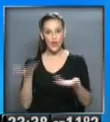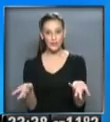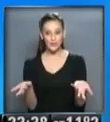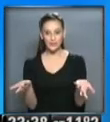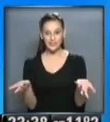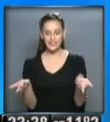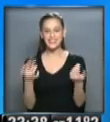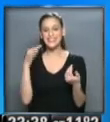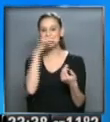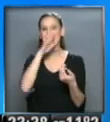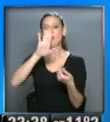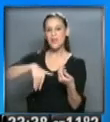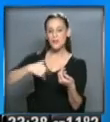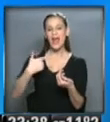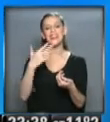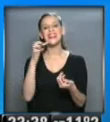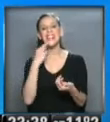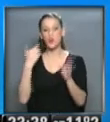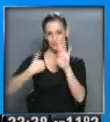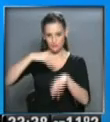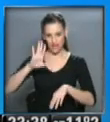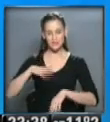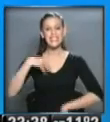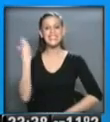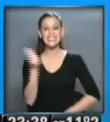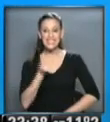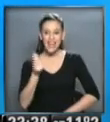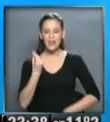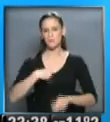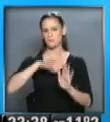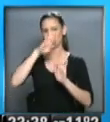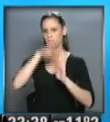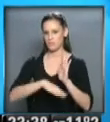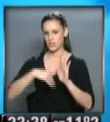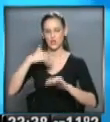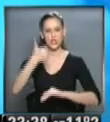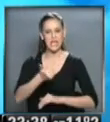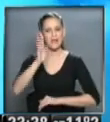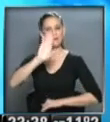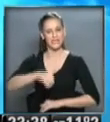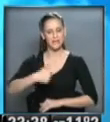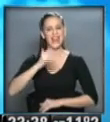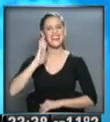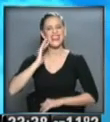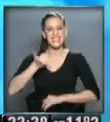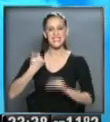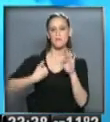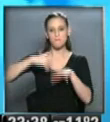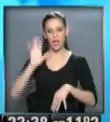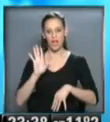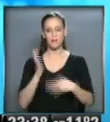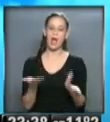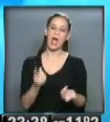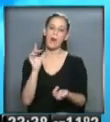7 las mínimas 19 la máxima sábado baja la temperatura 6 la mínima 10 y del avance tendrá